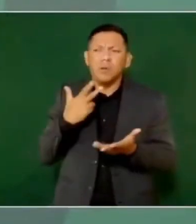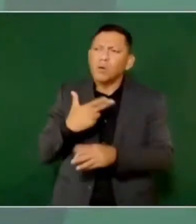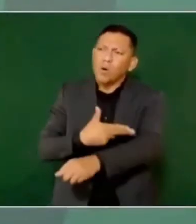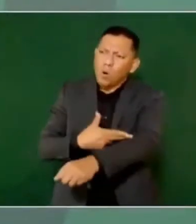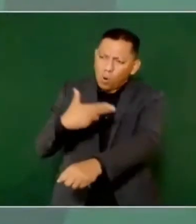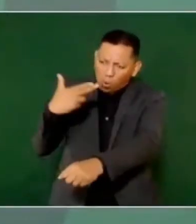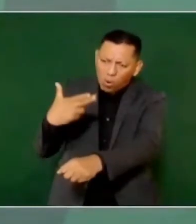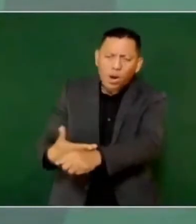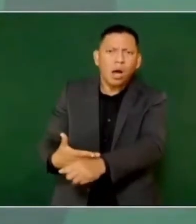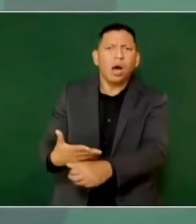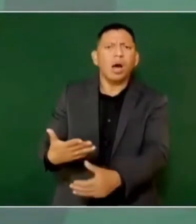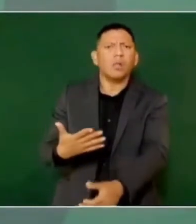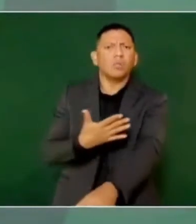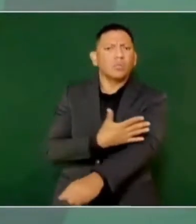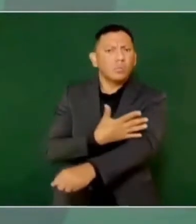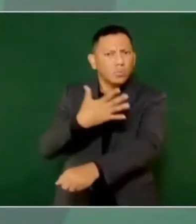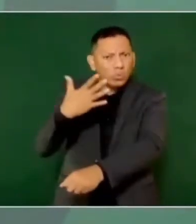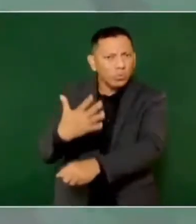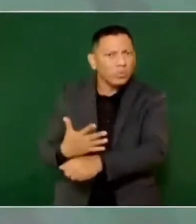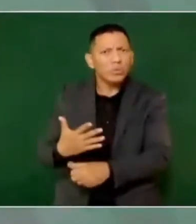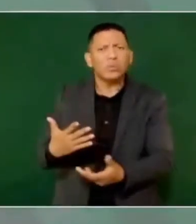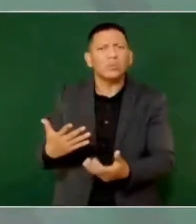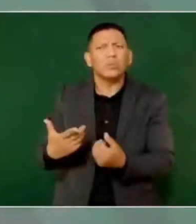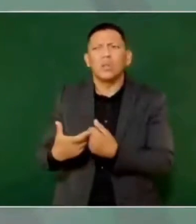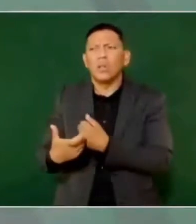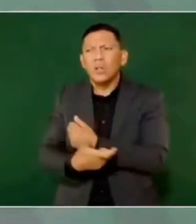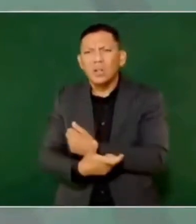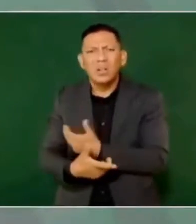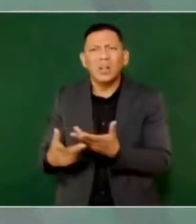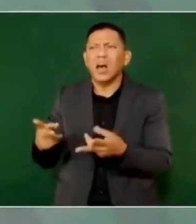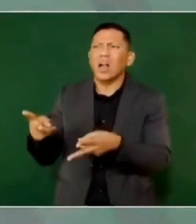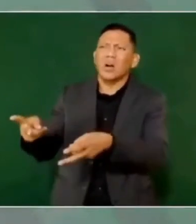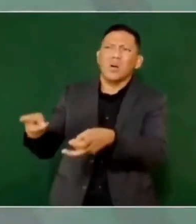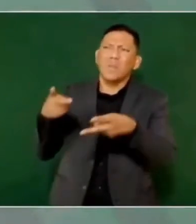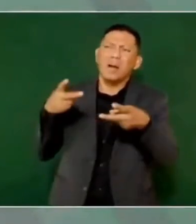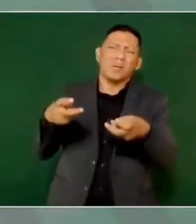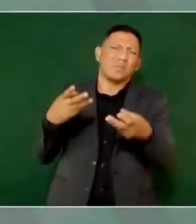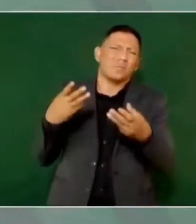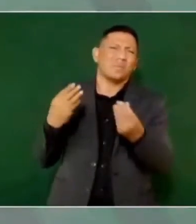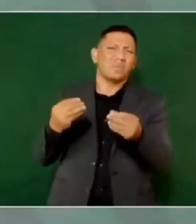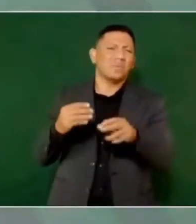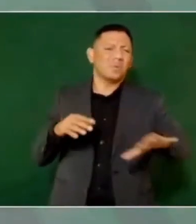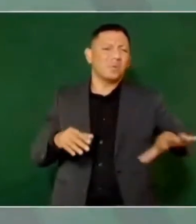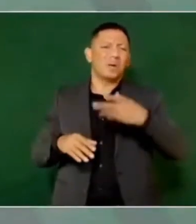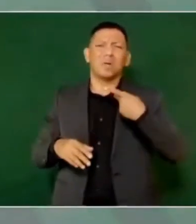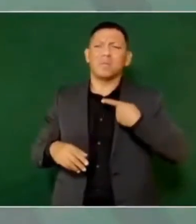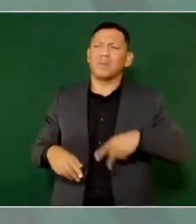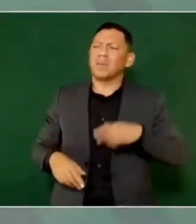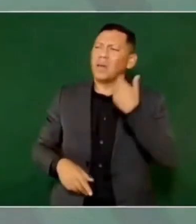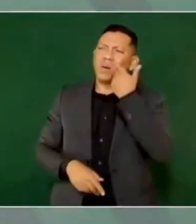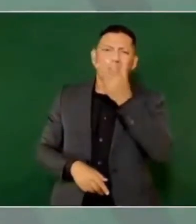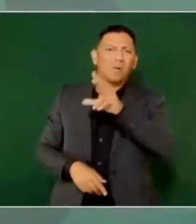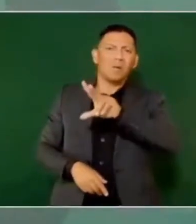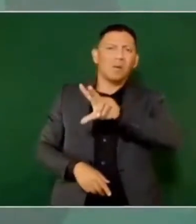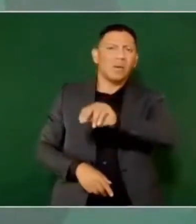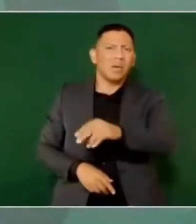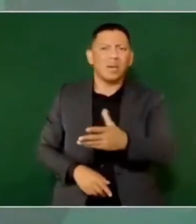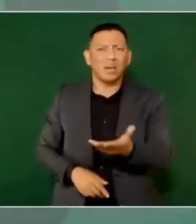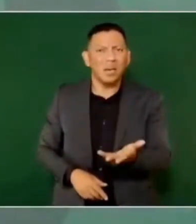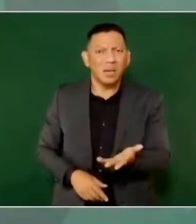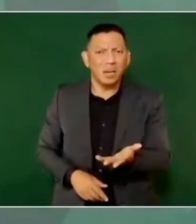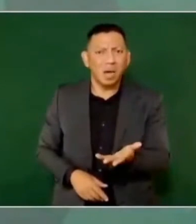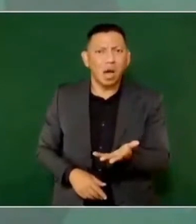honradez, que se acabe la robadera para siempre, el bandidaje oficial,